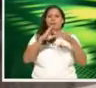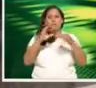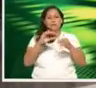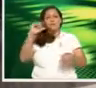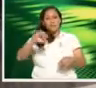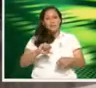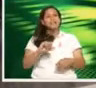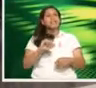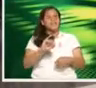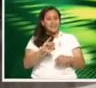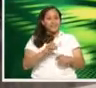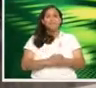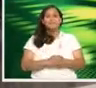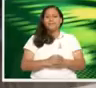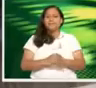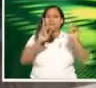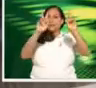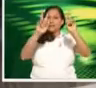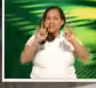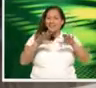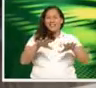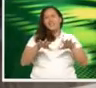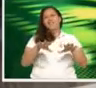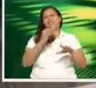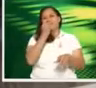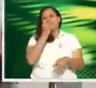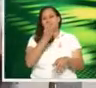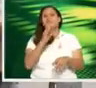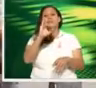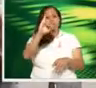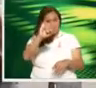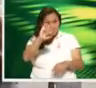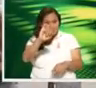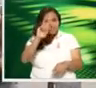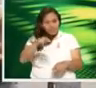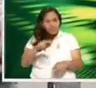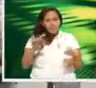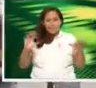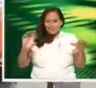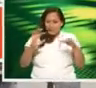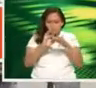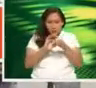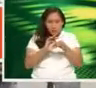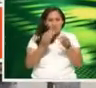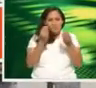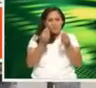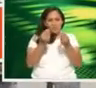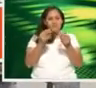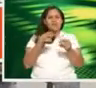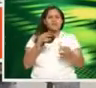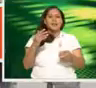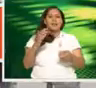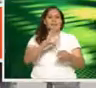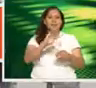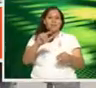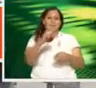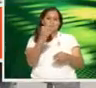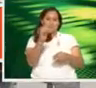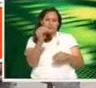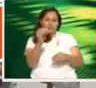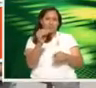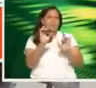hoy. Un temazo que, pues sí se relaciona muchísimo con el 12 de octubre, con todo